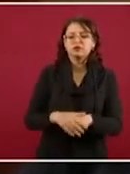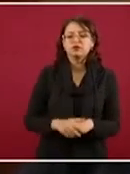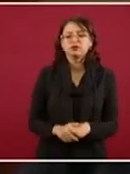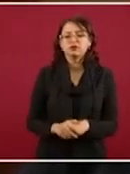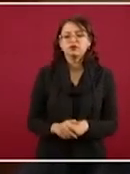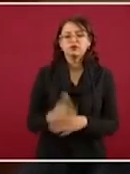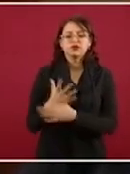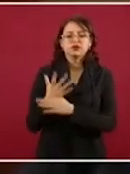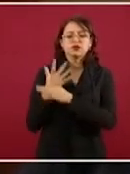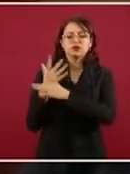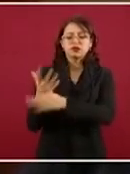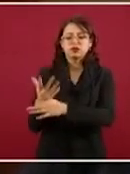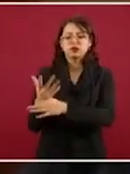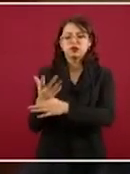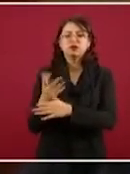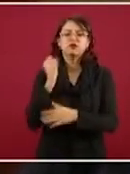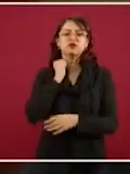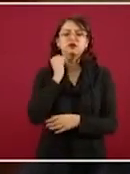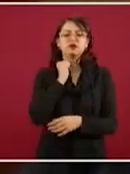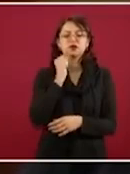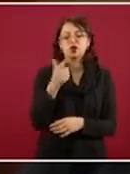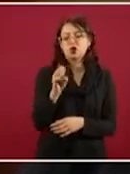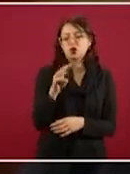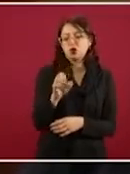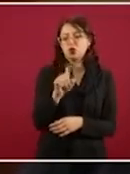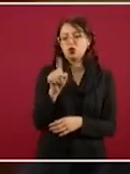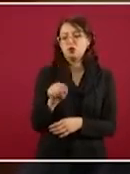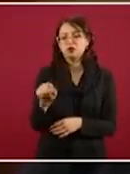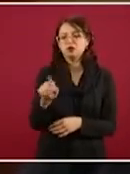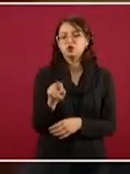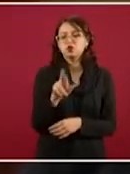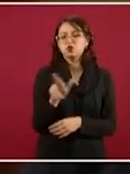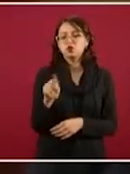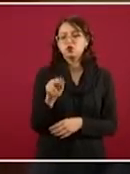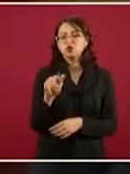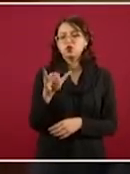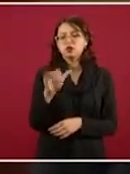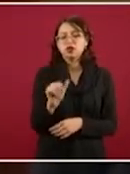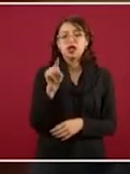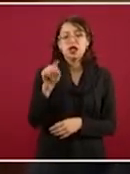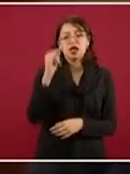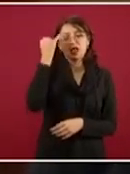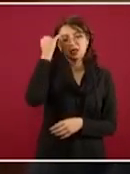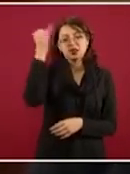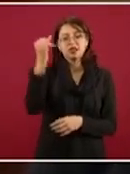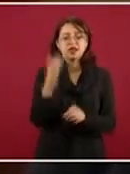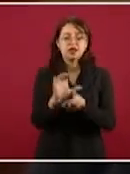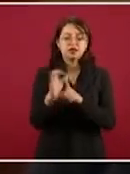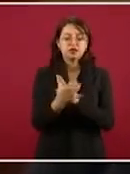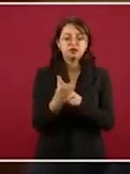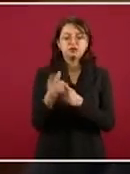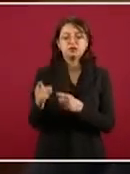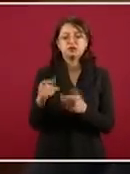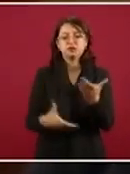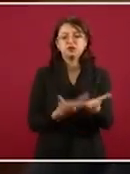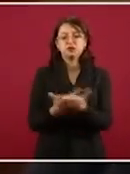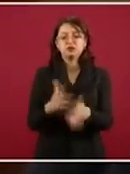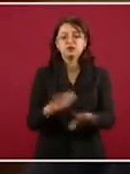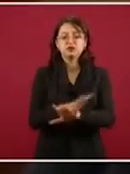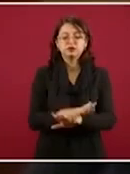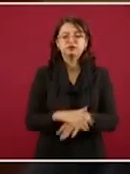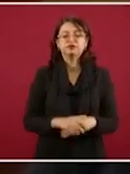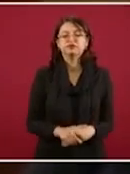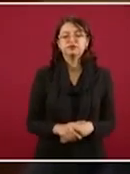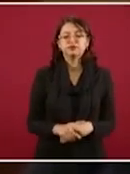una declaración del senador Gómez Urrutia, quien es uno de los que encabeza la comisión al respecto para estas modificaciones.